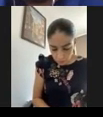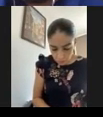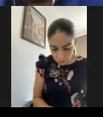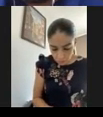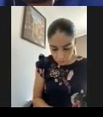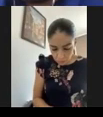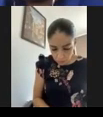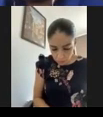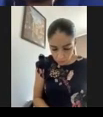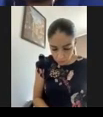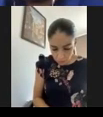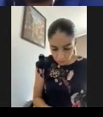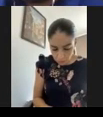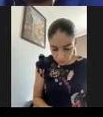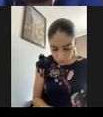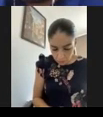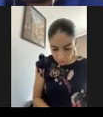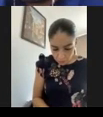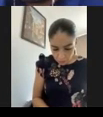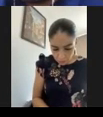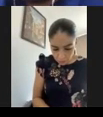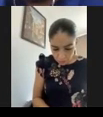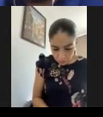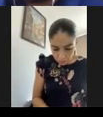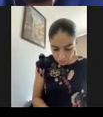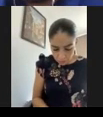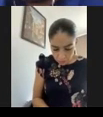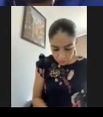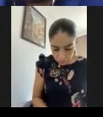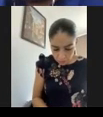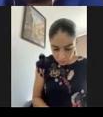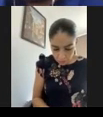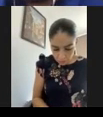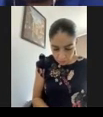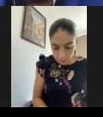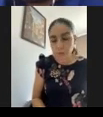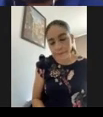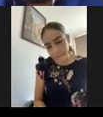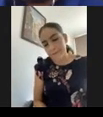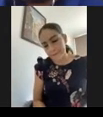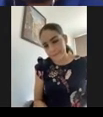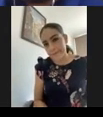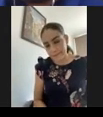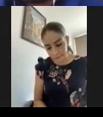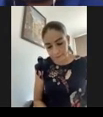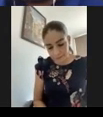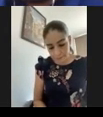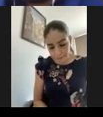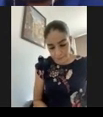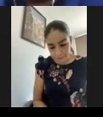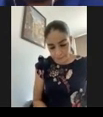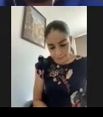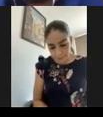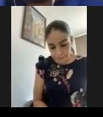sea, abonan de una forma muy coloquial, la gente no es técnica ni especialista, pero da su comentario, da